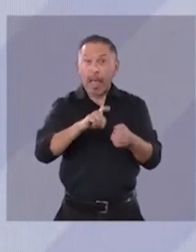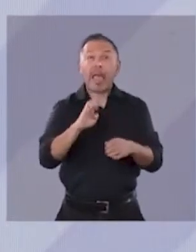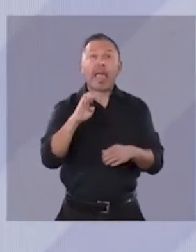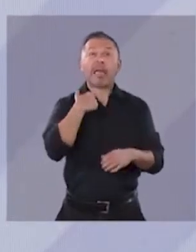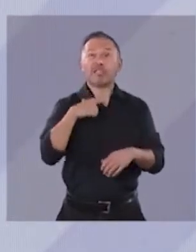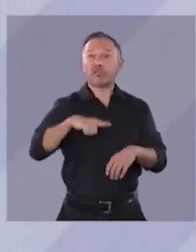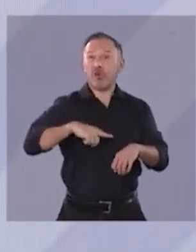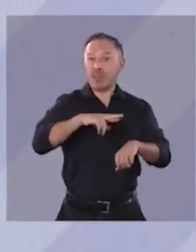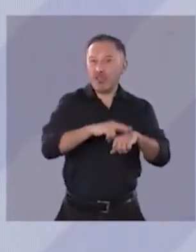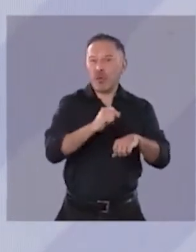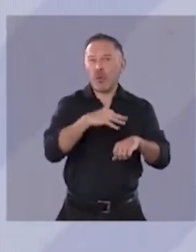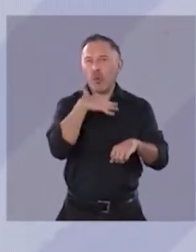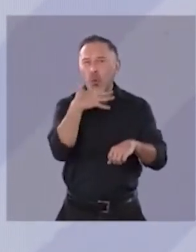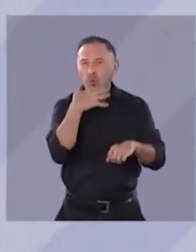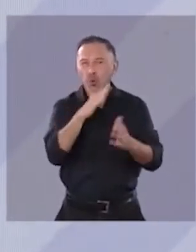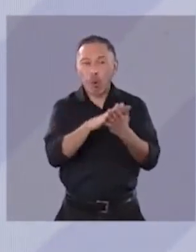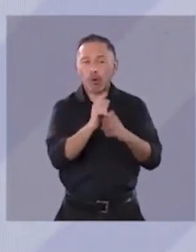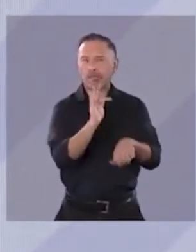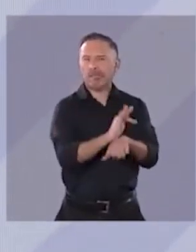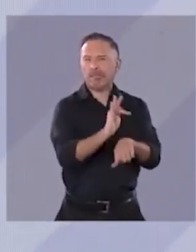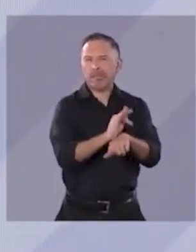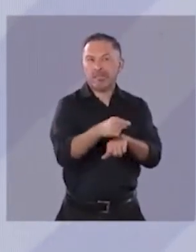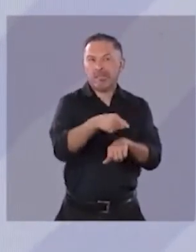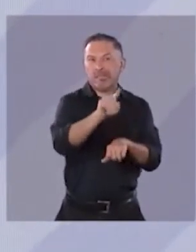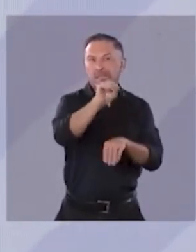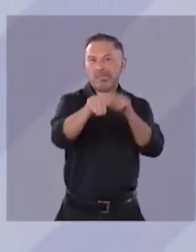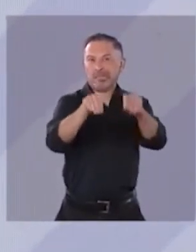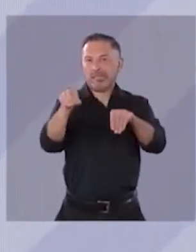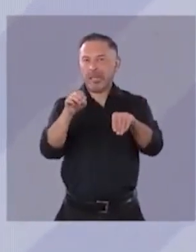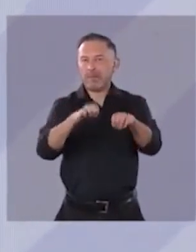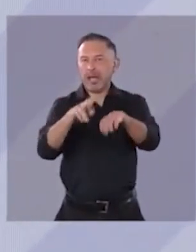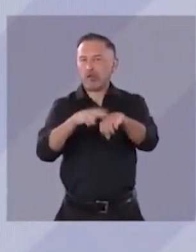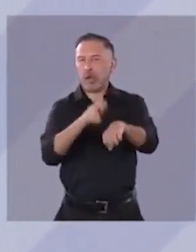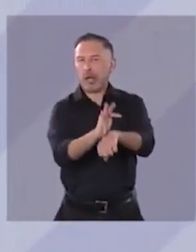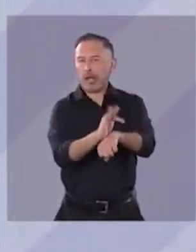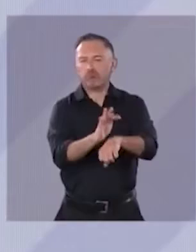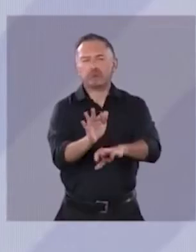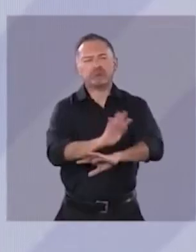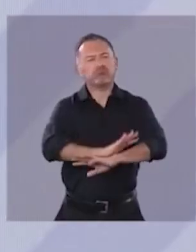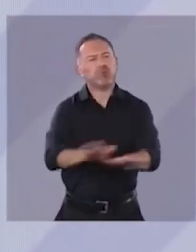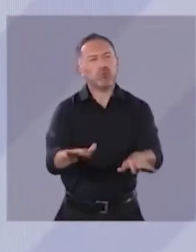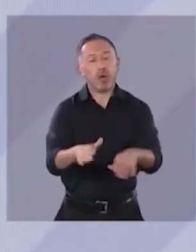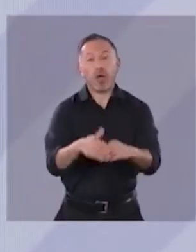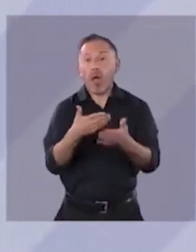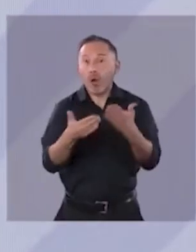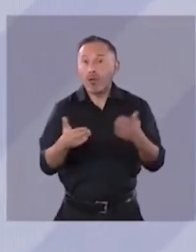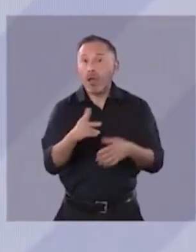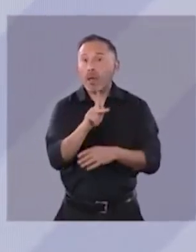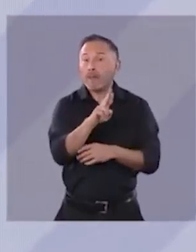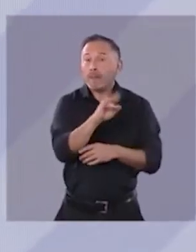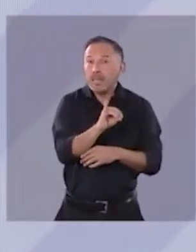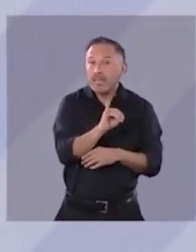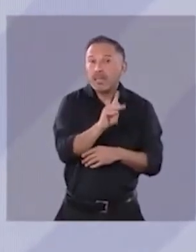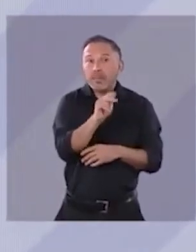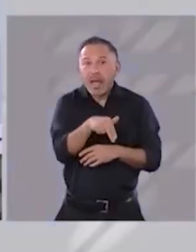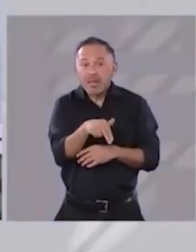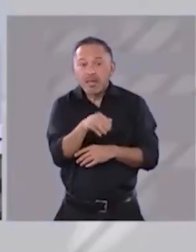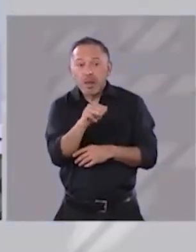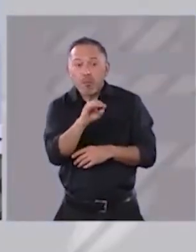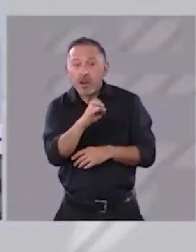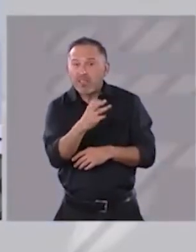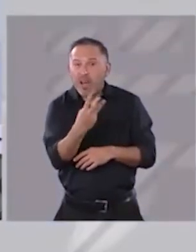exgobernadores corruptos como los que hoy el PRI y el PAN, en contubernio con Morena, han puesto en diversos